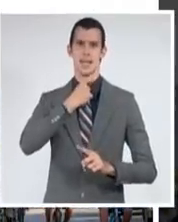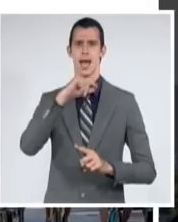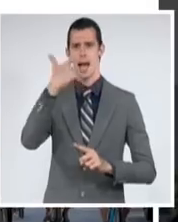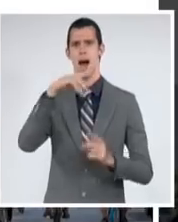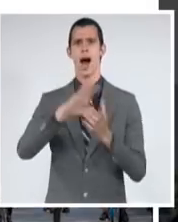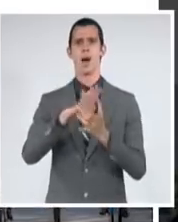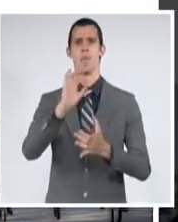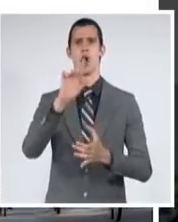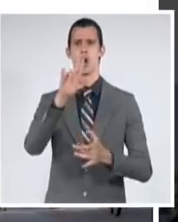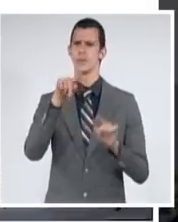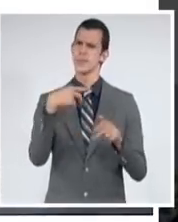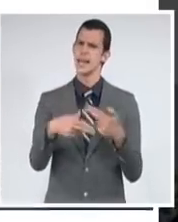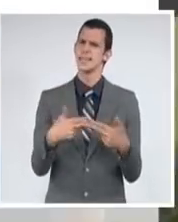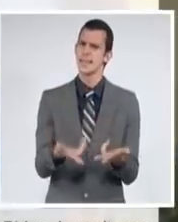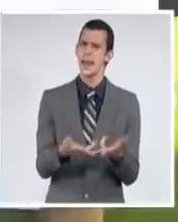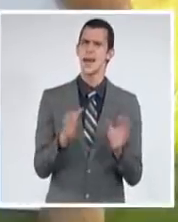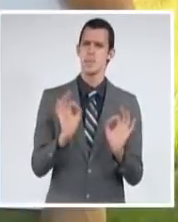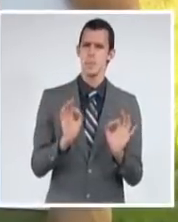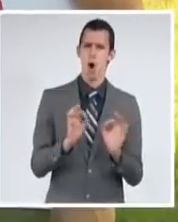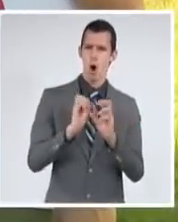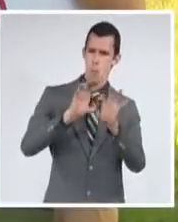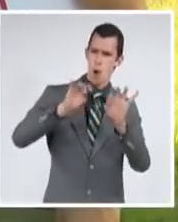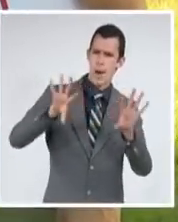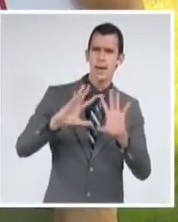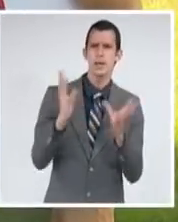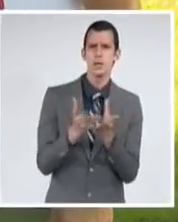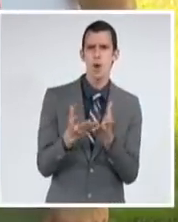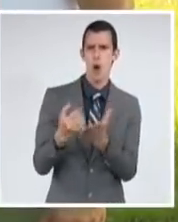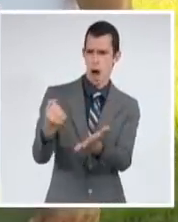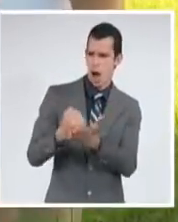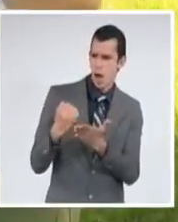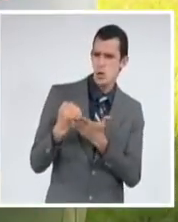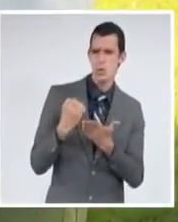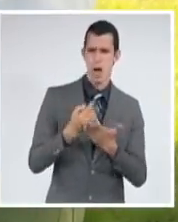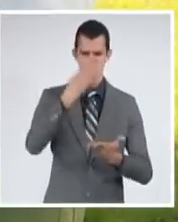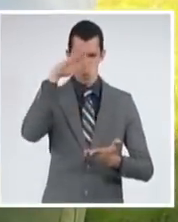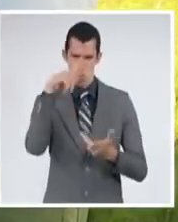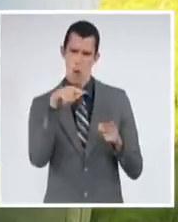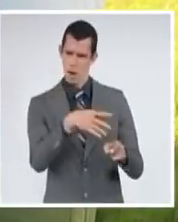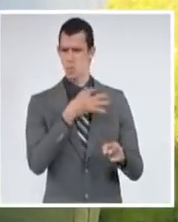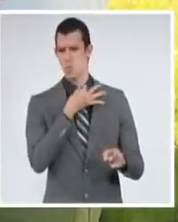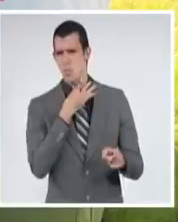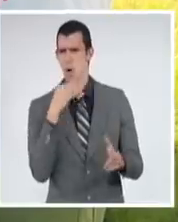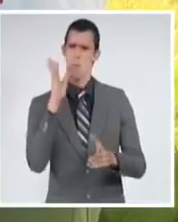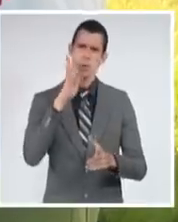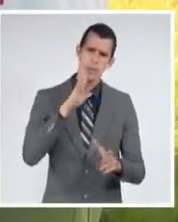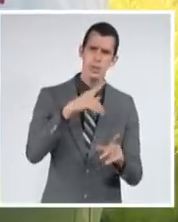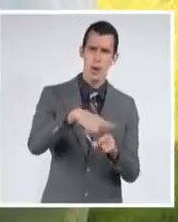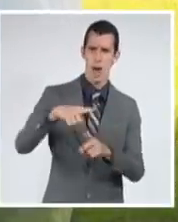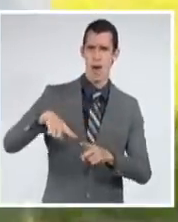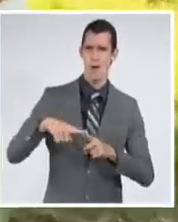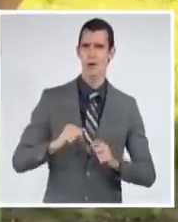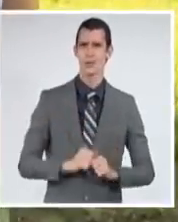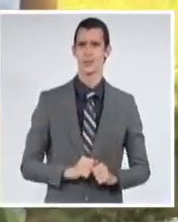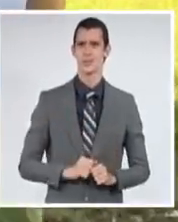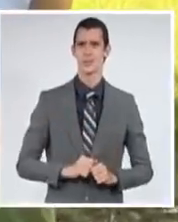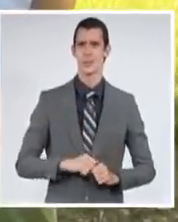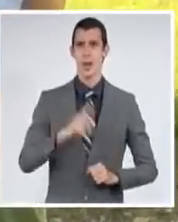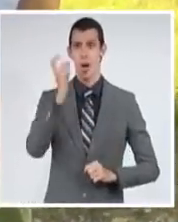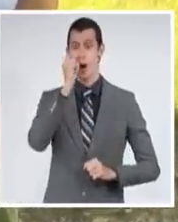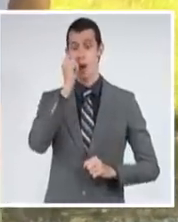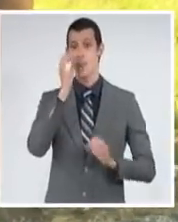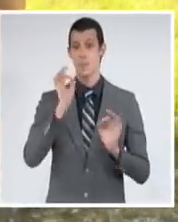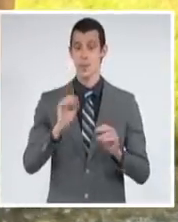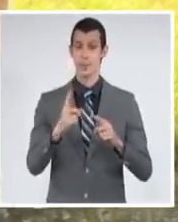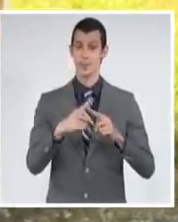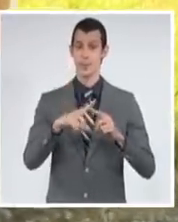atención de los medios sobre la necesidad de levantar el bloqueo. El profe Lazo visita ahora su ciudad natal, donde ha descubierto que